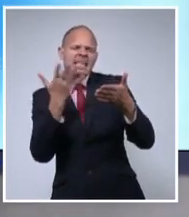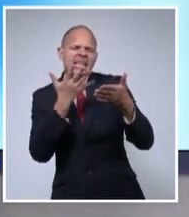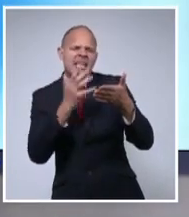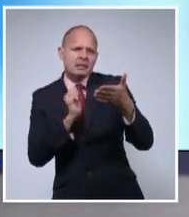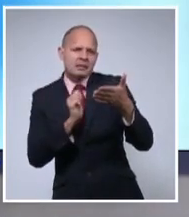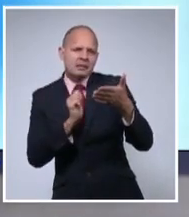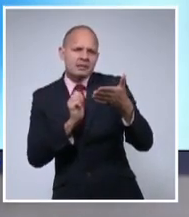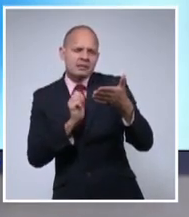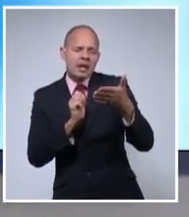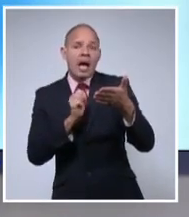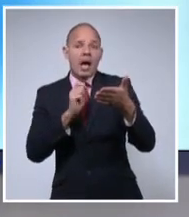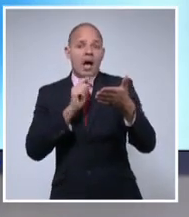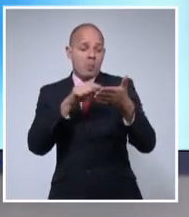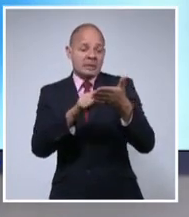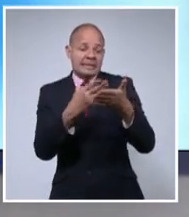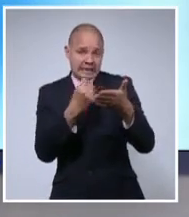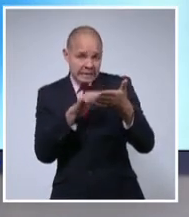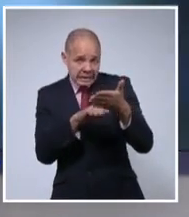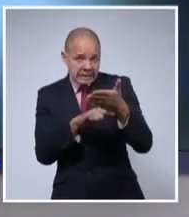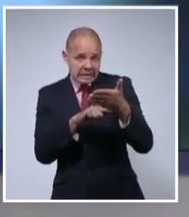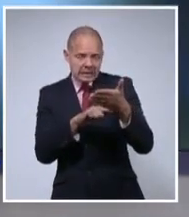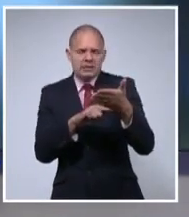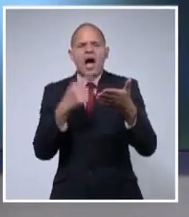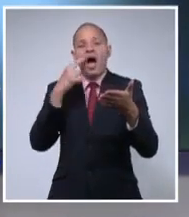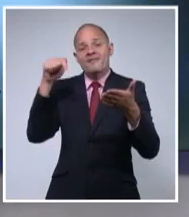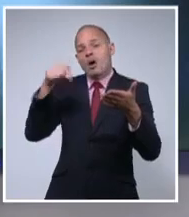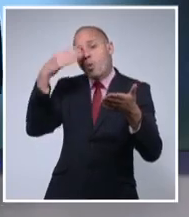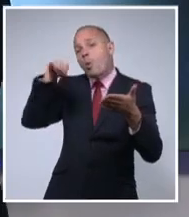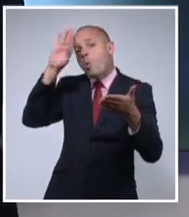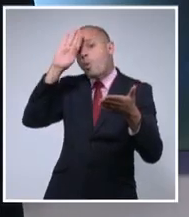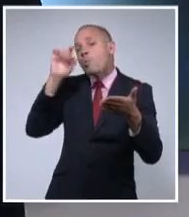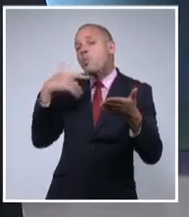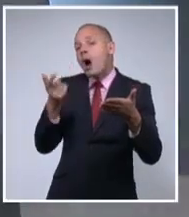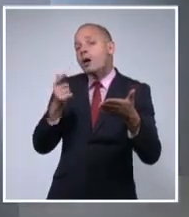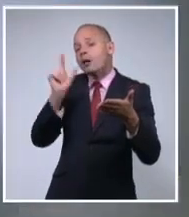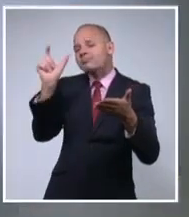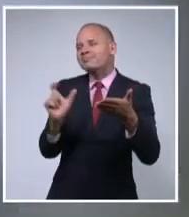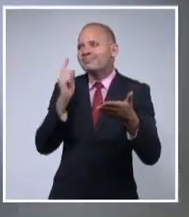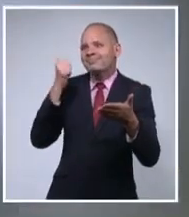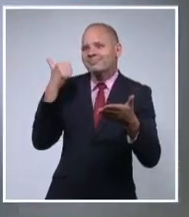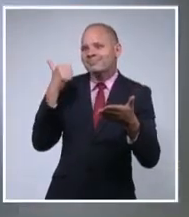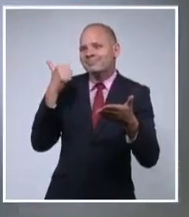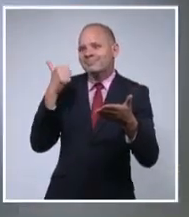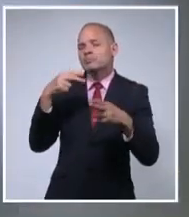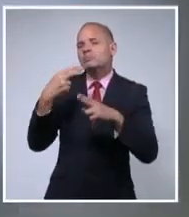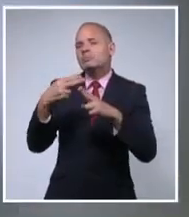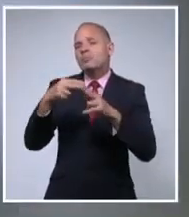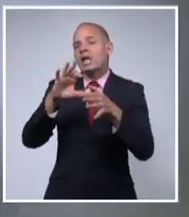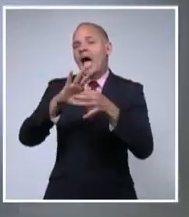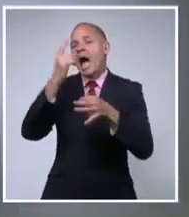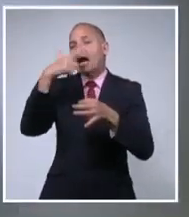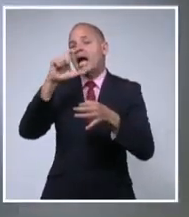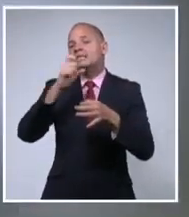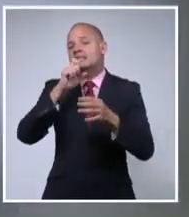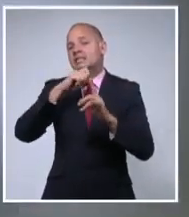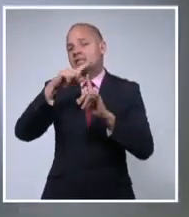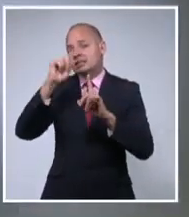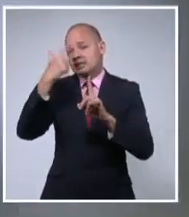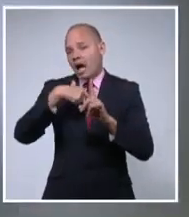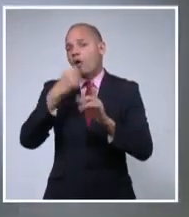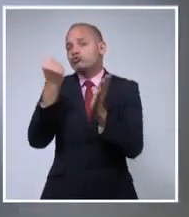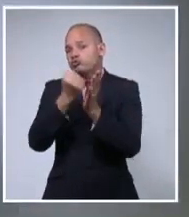este, en Cuba, es la página web de la Gaceta Oficial de la República. Mírenlo aquí, ese es el sitio. Se